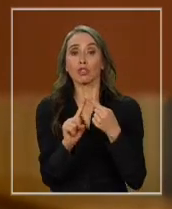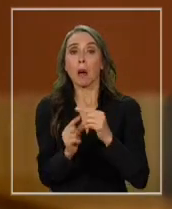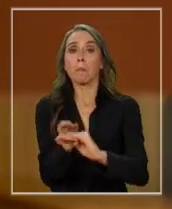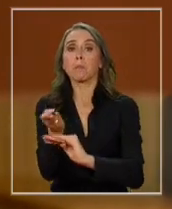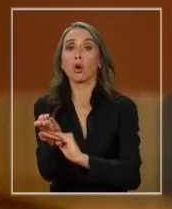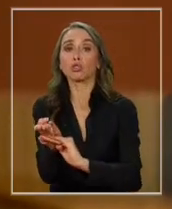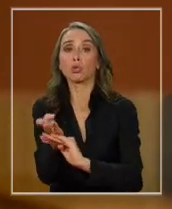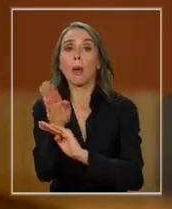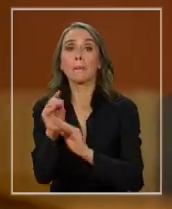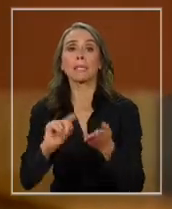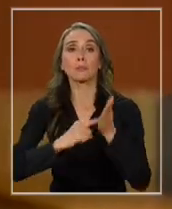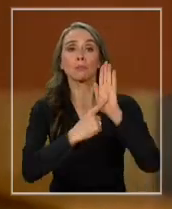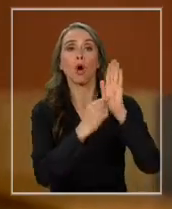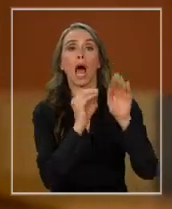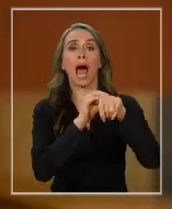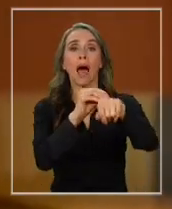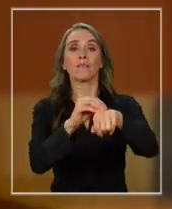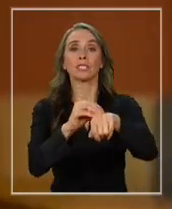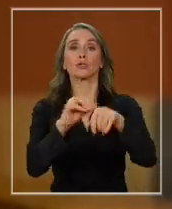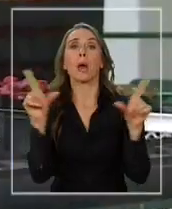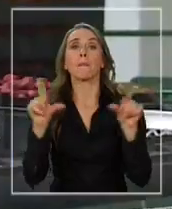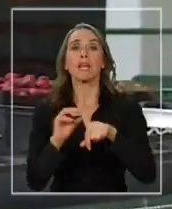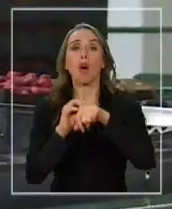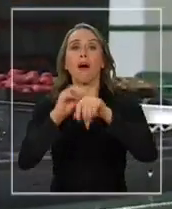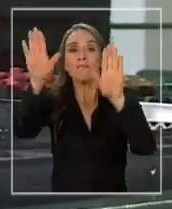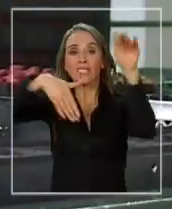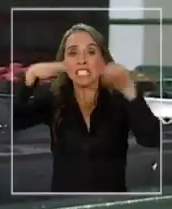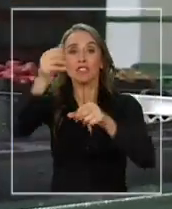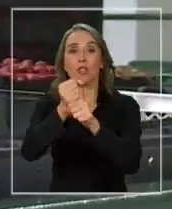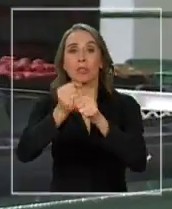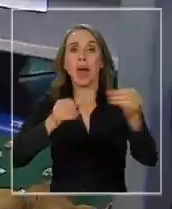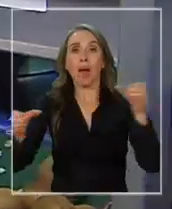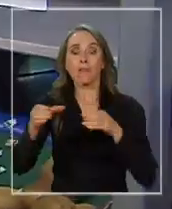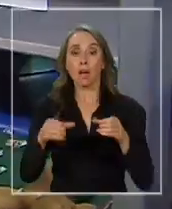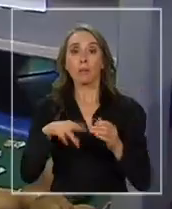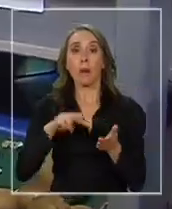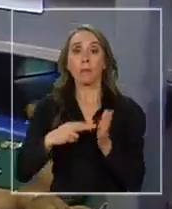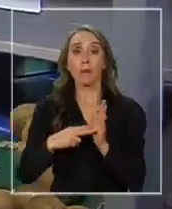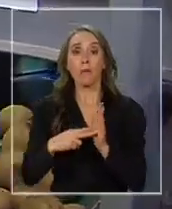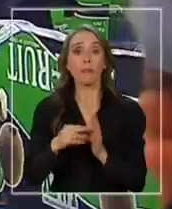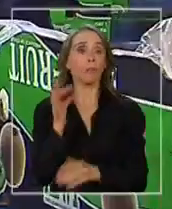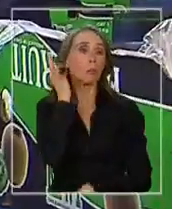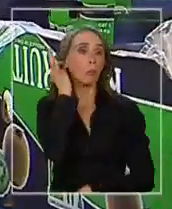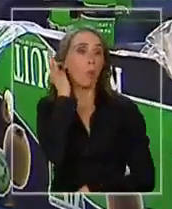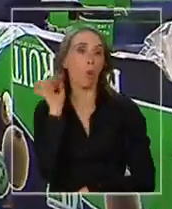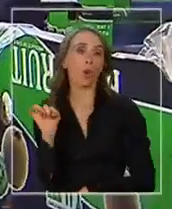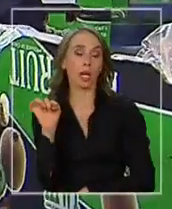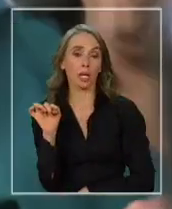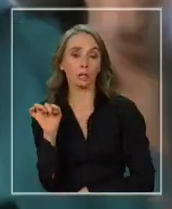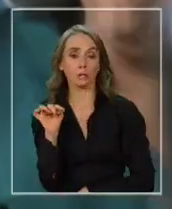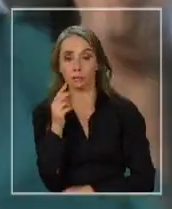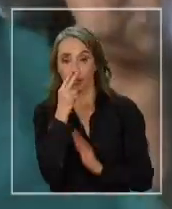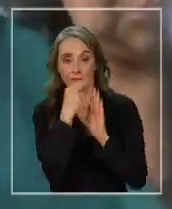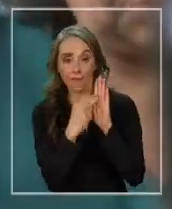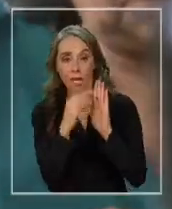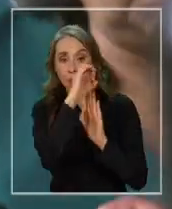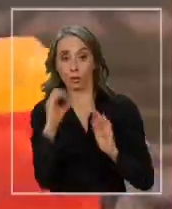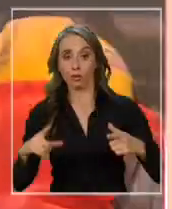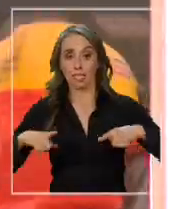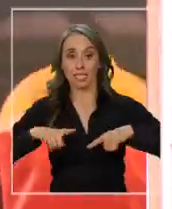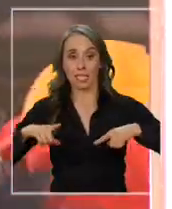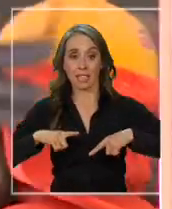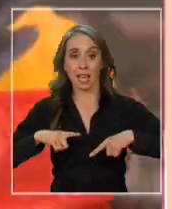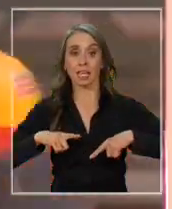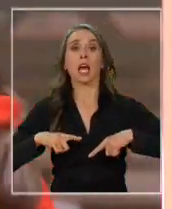mismo aviso, porque hay menos avisos disponibles. Y las principales damnificadas son las mujeres. Cuando observamos la tasa de desocupación